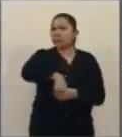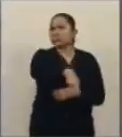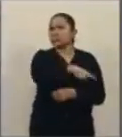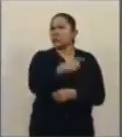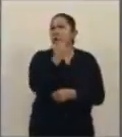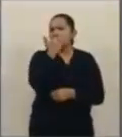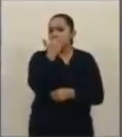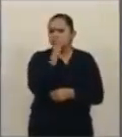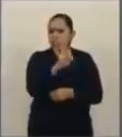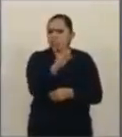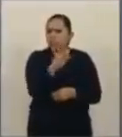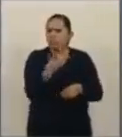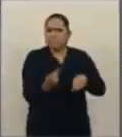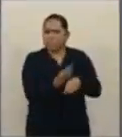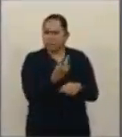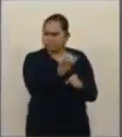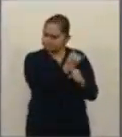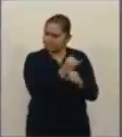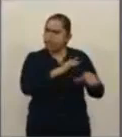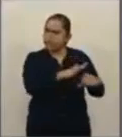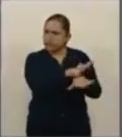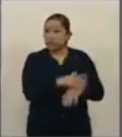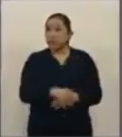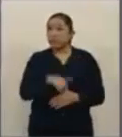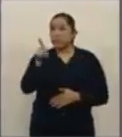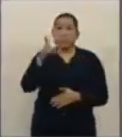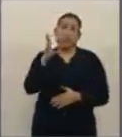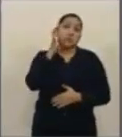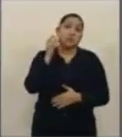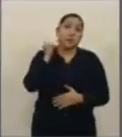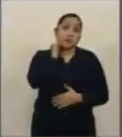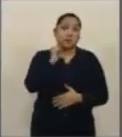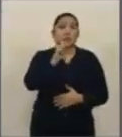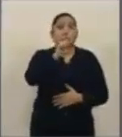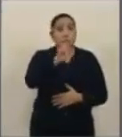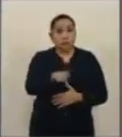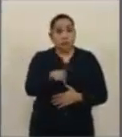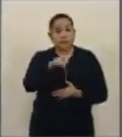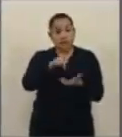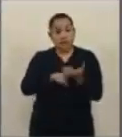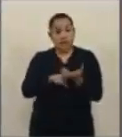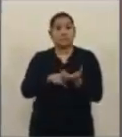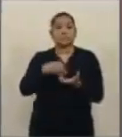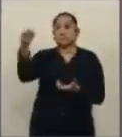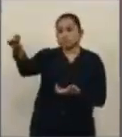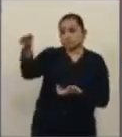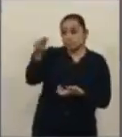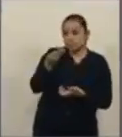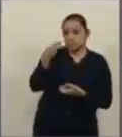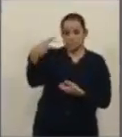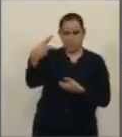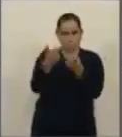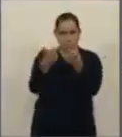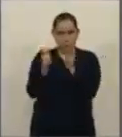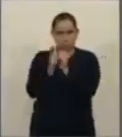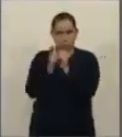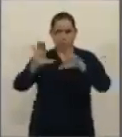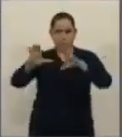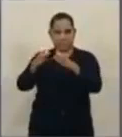de la República hizo suya la recomendación del grupo de expertos de reencauzar la